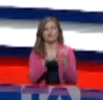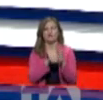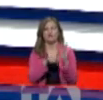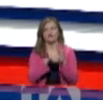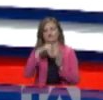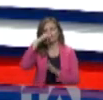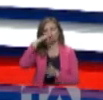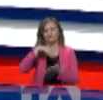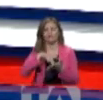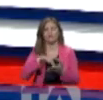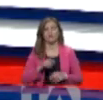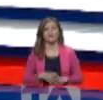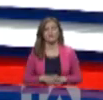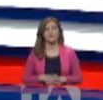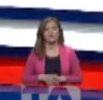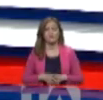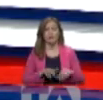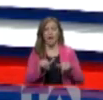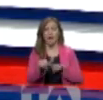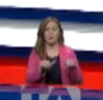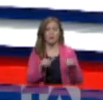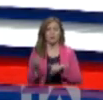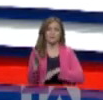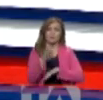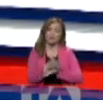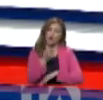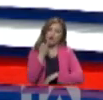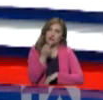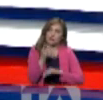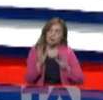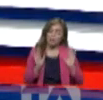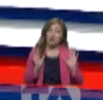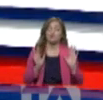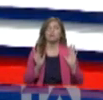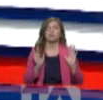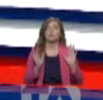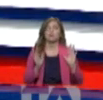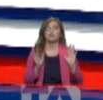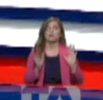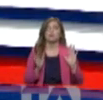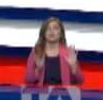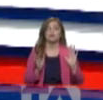pequeños que estudian en el mismo. Supuestamente la administración anterior había dicho que iba a generar